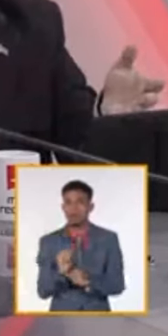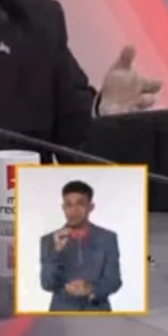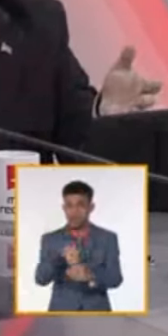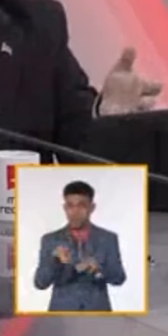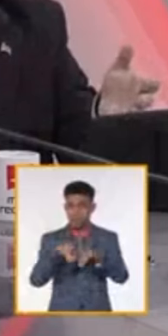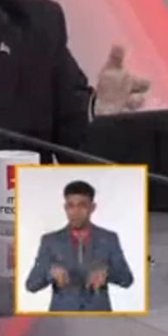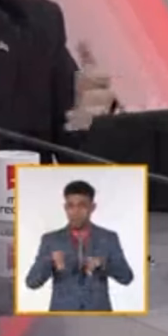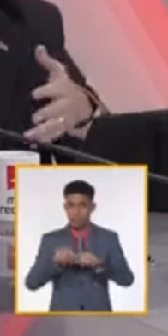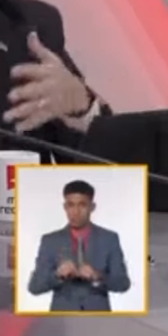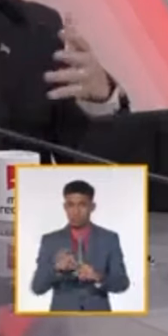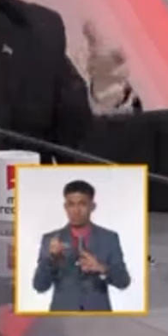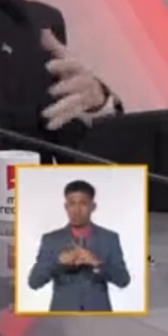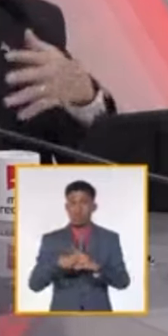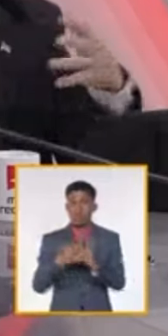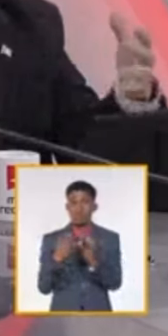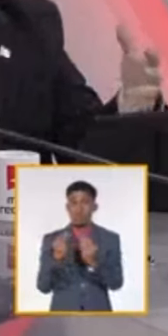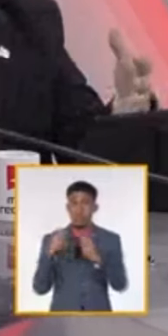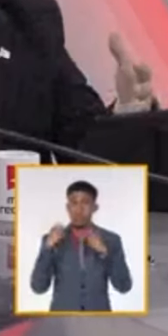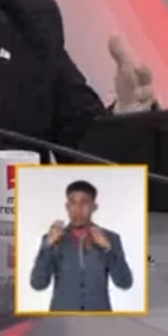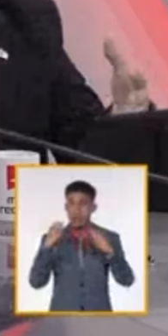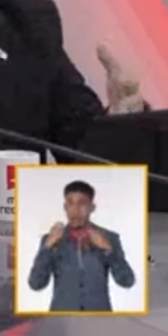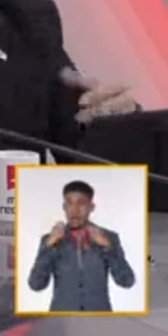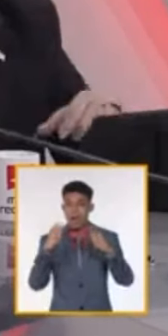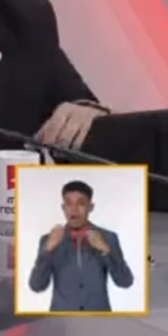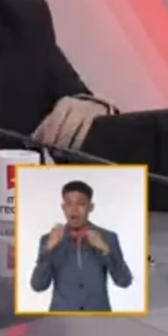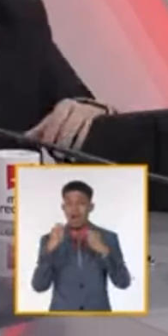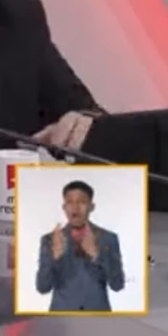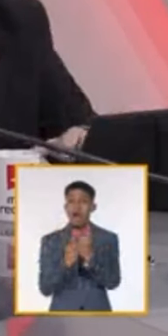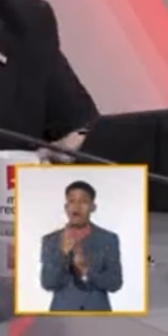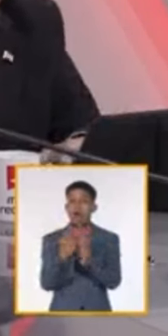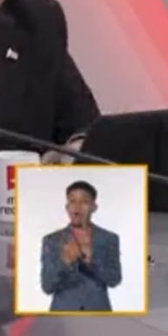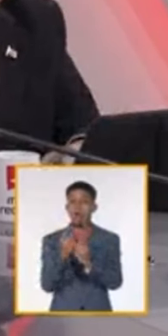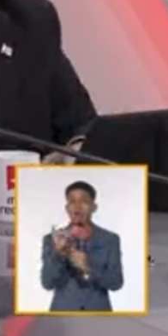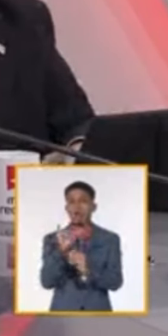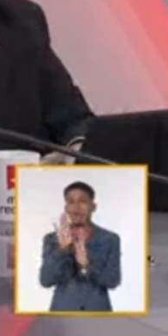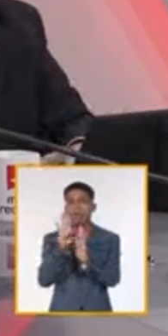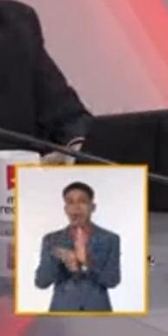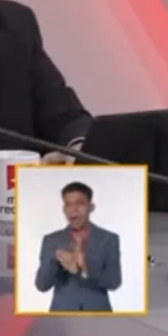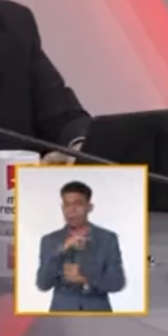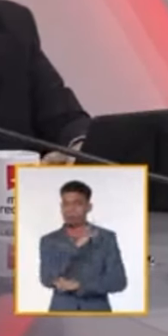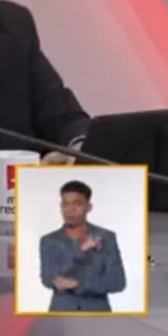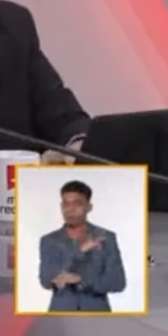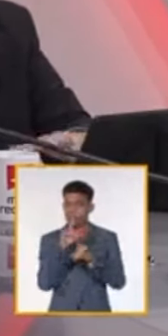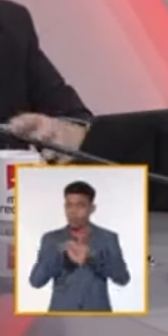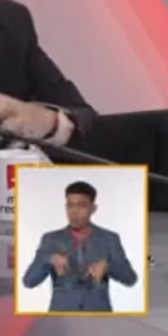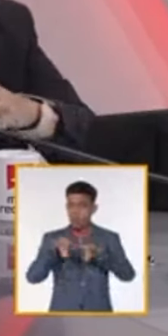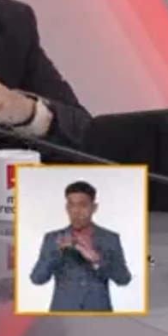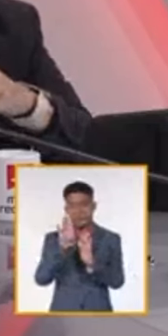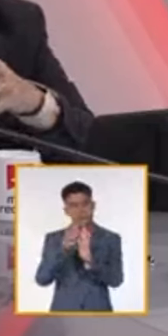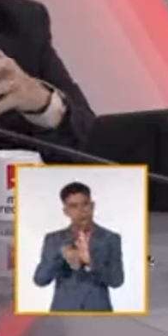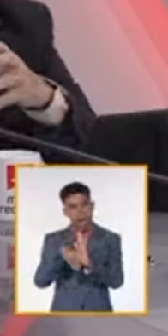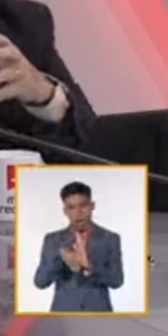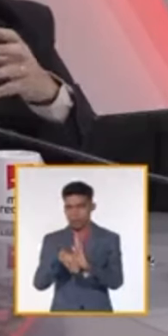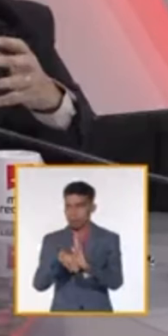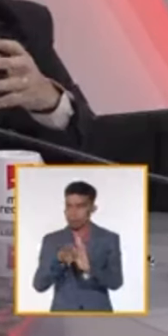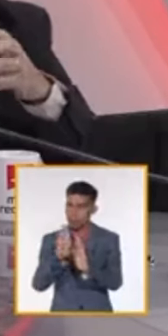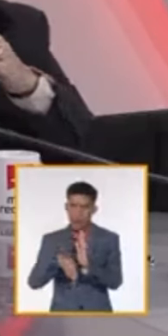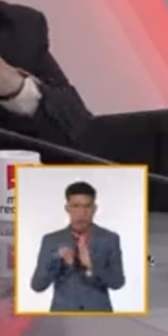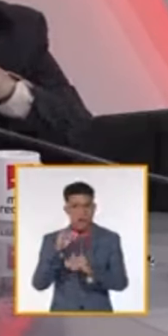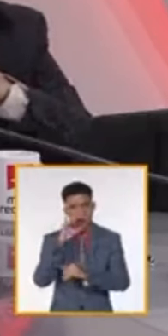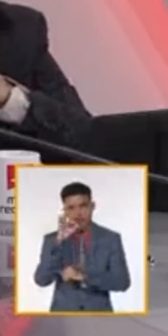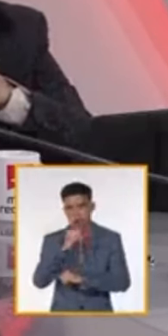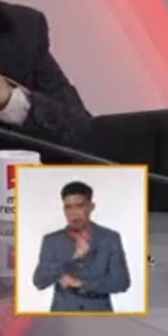actos congresionales llevaron incluso a la renuncia de rectoras de universidades estadounidenses. Han creado un